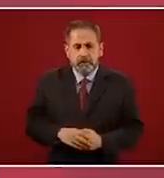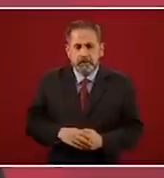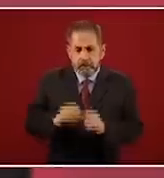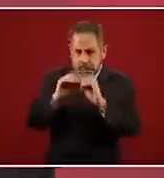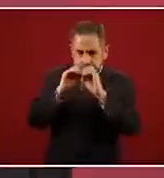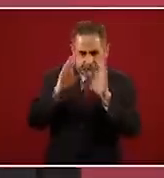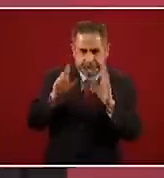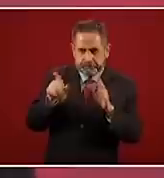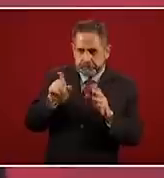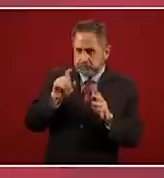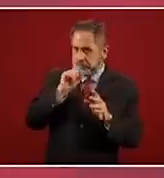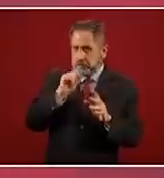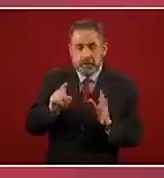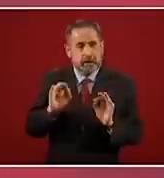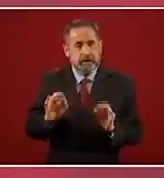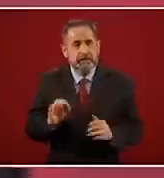luego, también,